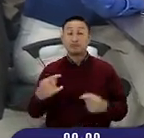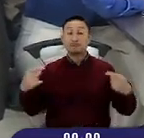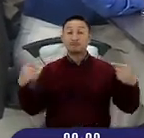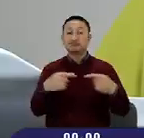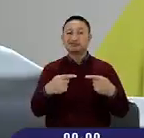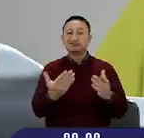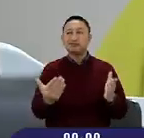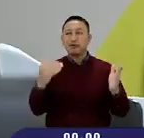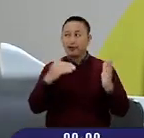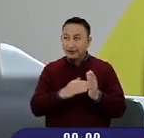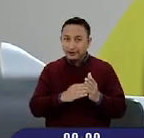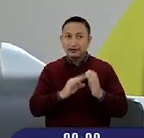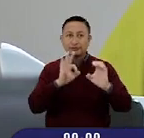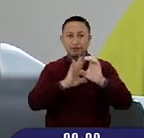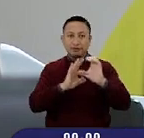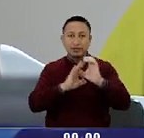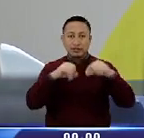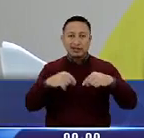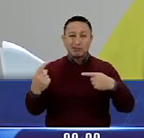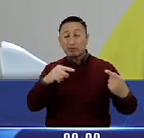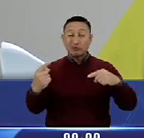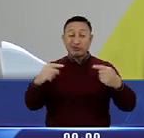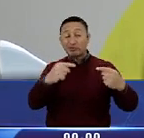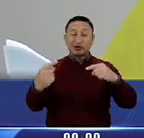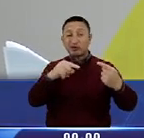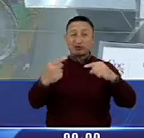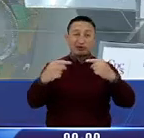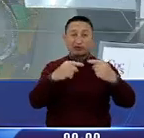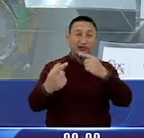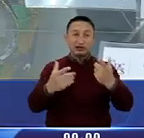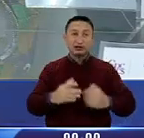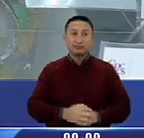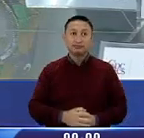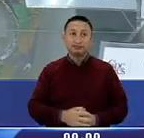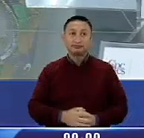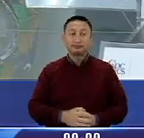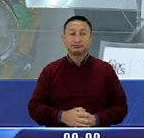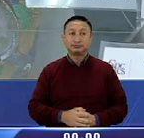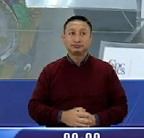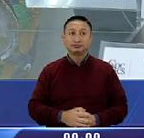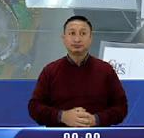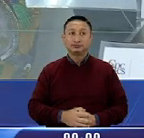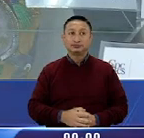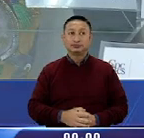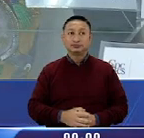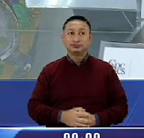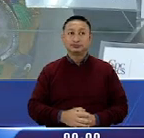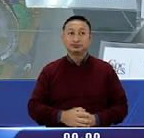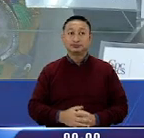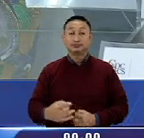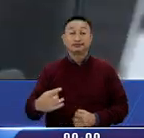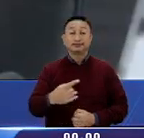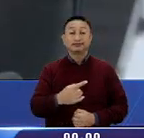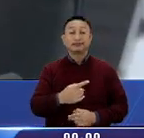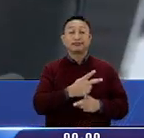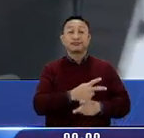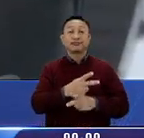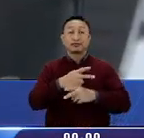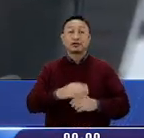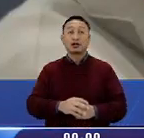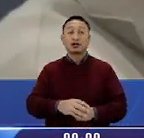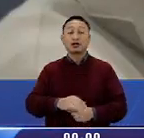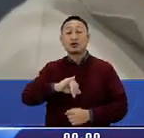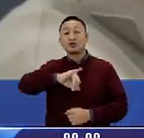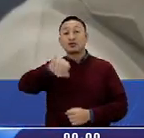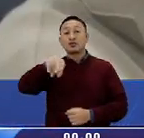vuelven a estar a la orden del día en el Pleno del Consejo de Participación Ciudadana y Control Social. Esto entre los consejeros Juan Esteban